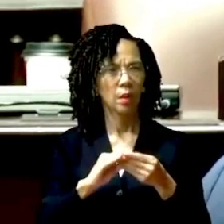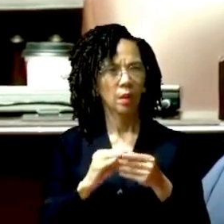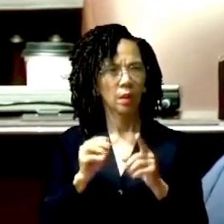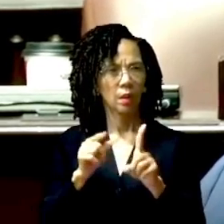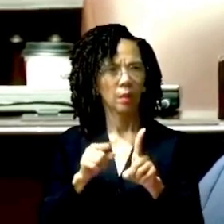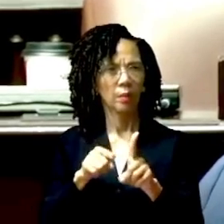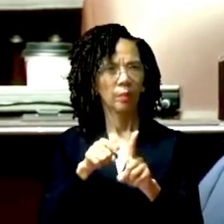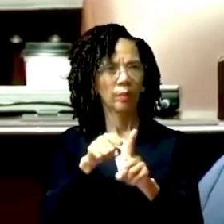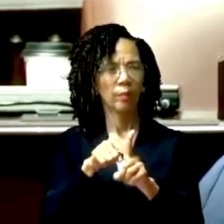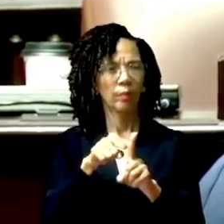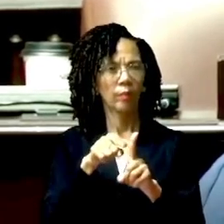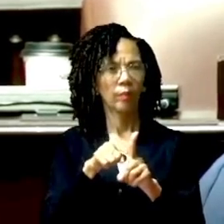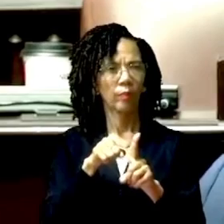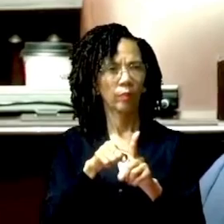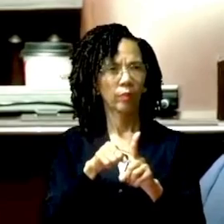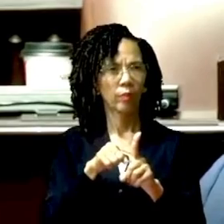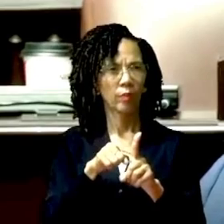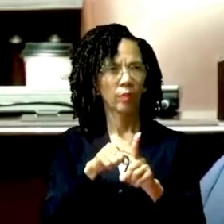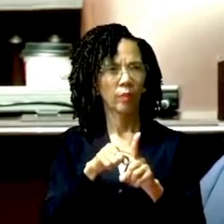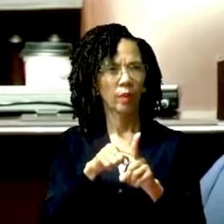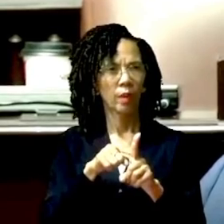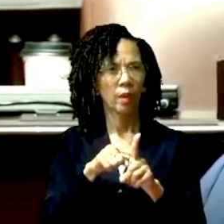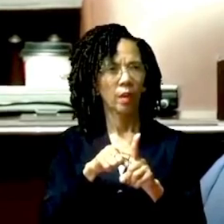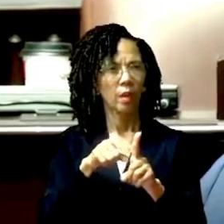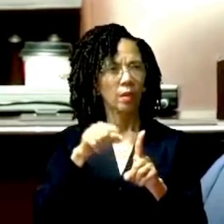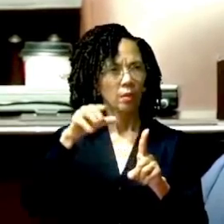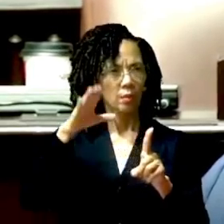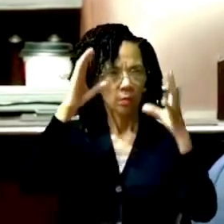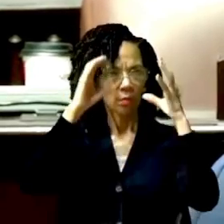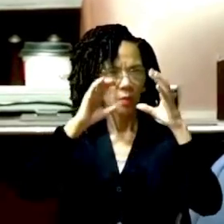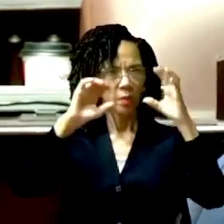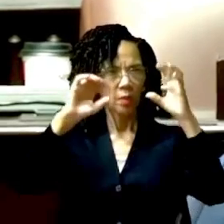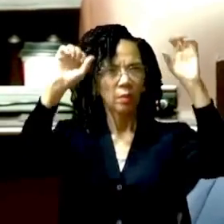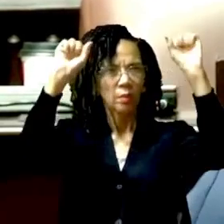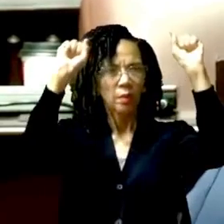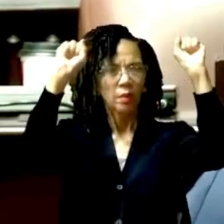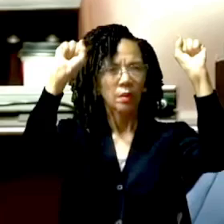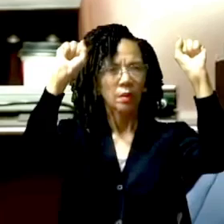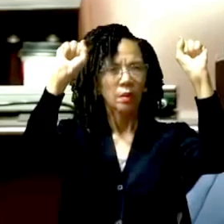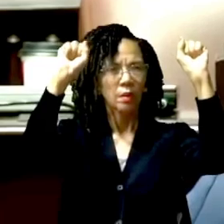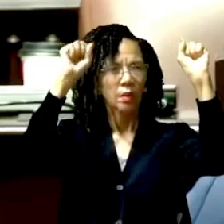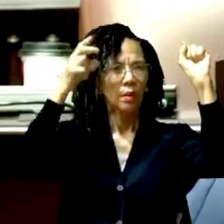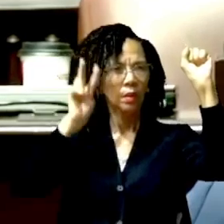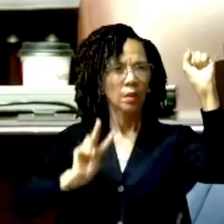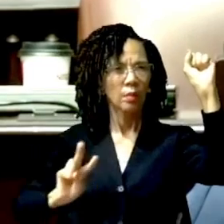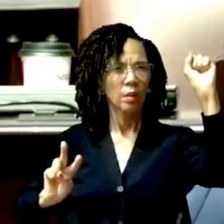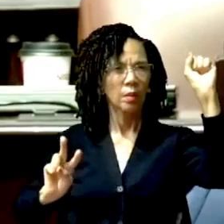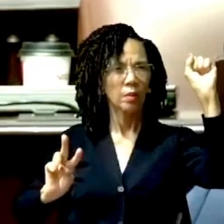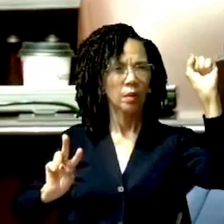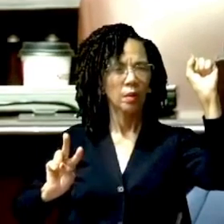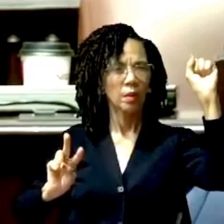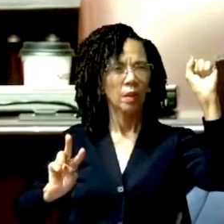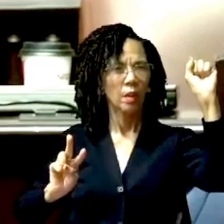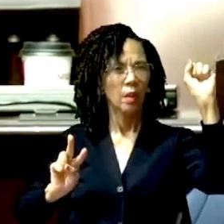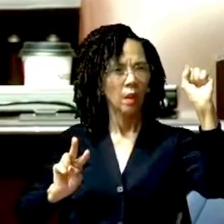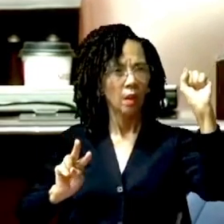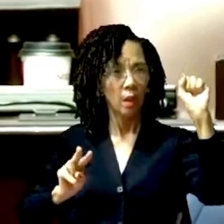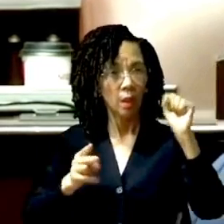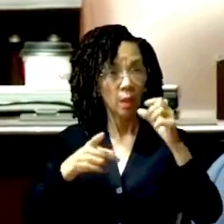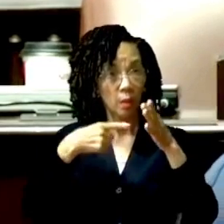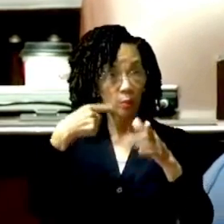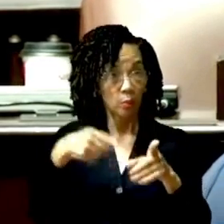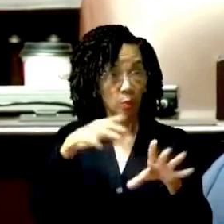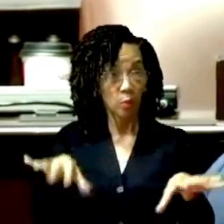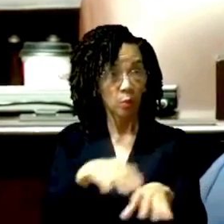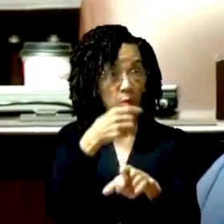de modificar y extender su mandato o su posibilidad de candidatura, lo que hace es que hace lo contrario a lo que